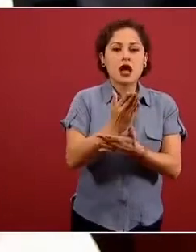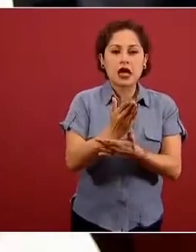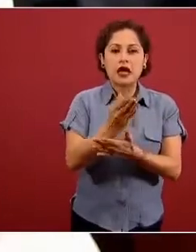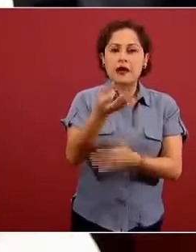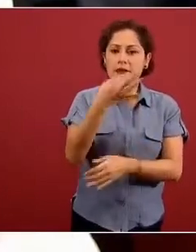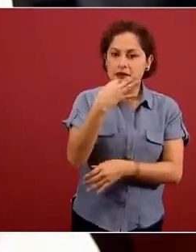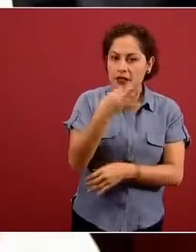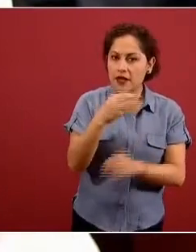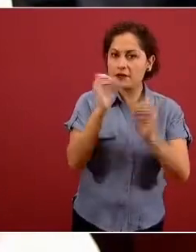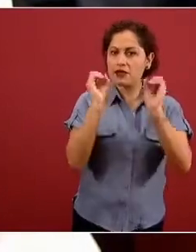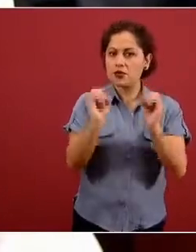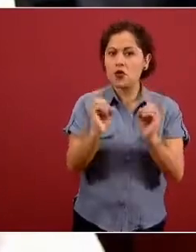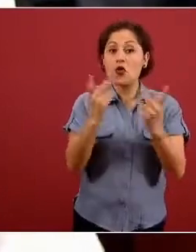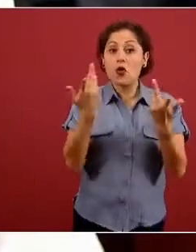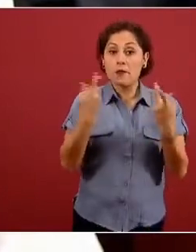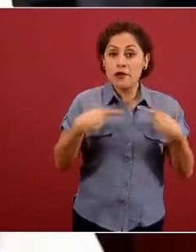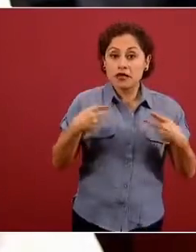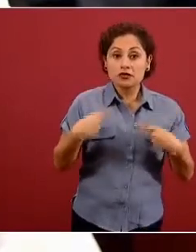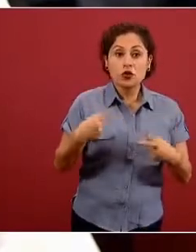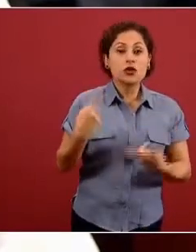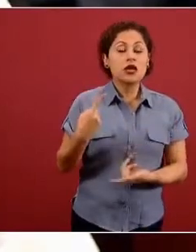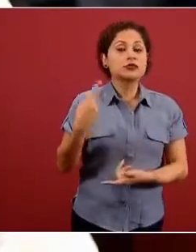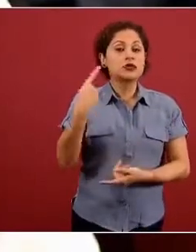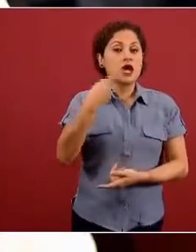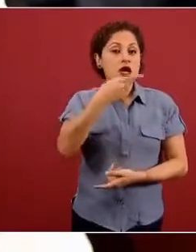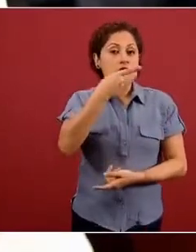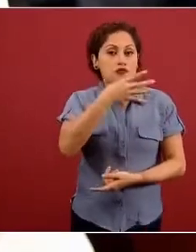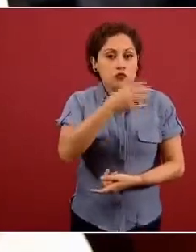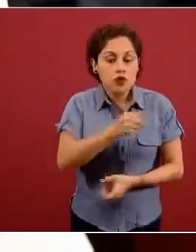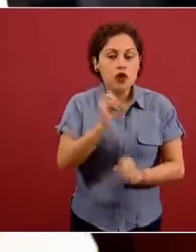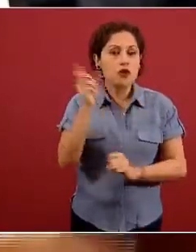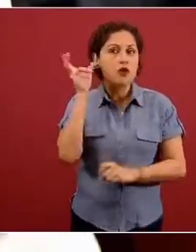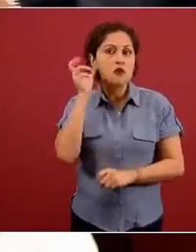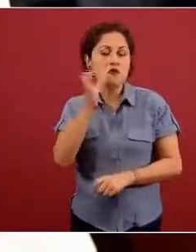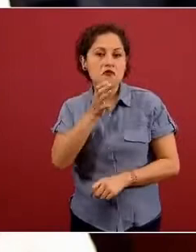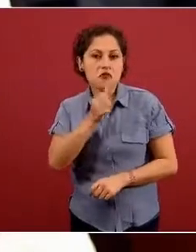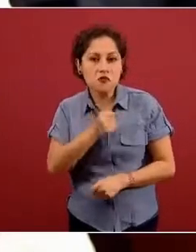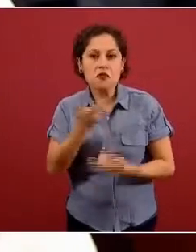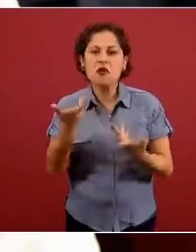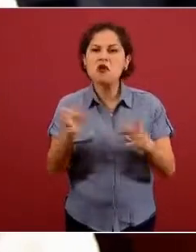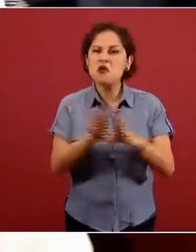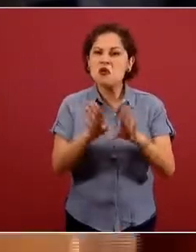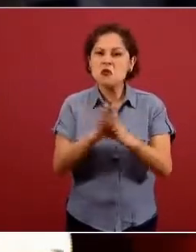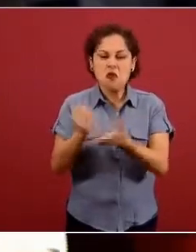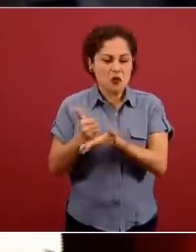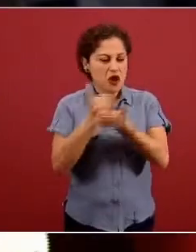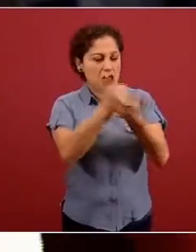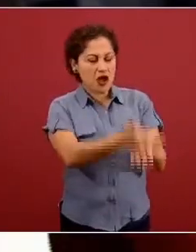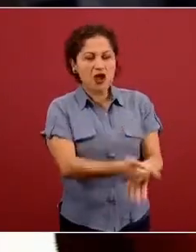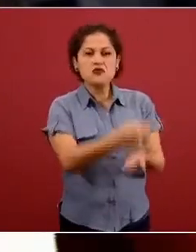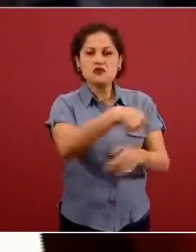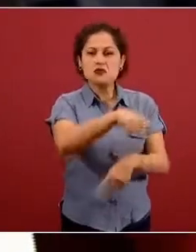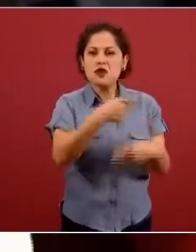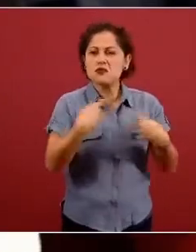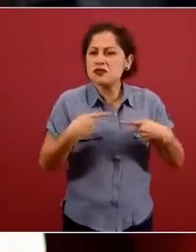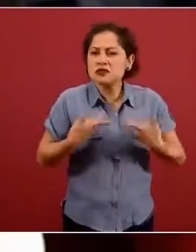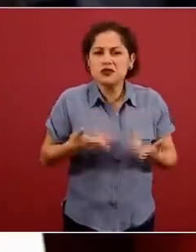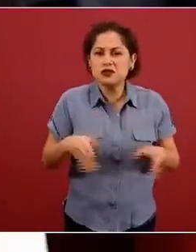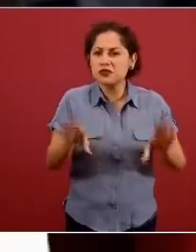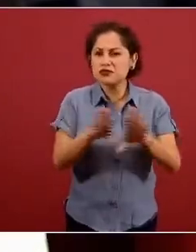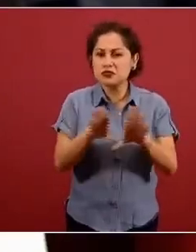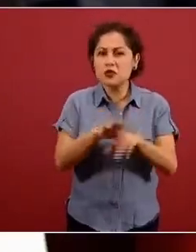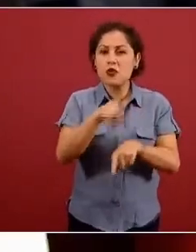puede hablar, no puede oír, tiene limitaciones incluso para trasladarse. ¿Cómo se le va a hacer para trabajar a través del gobierno federal para que estas personas tengan